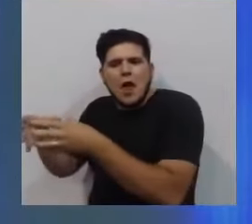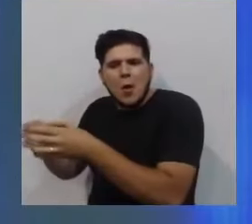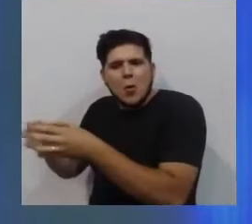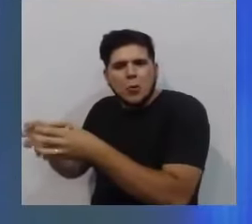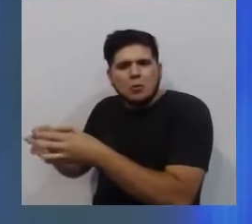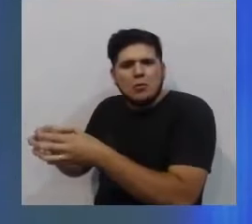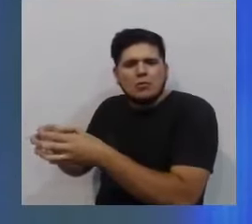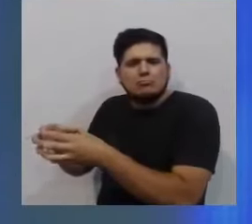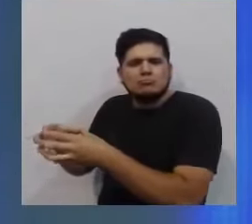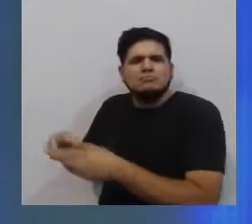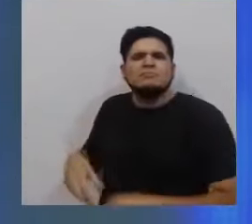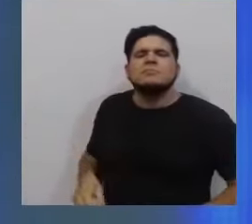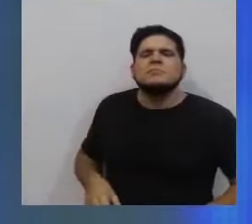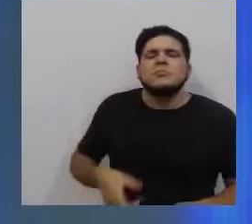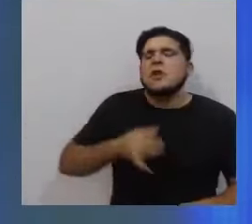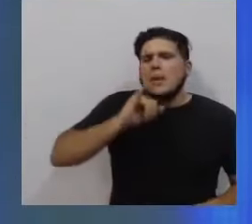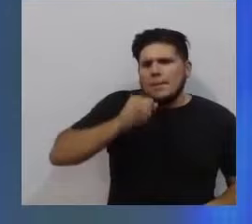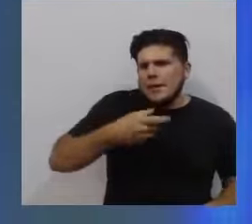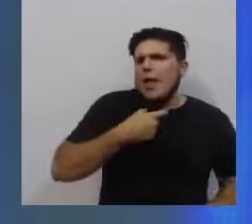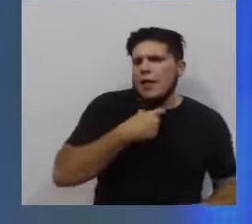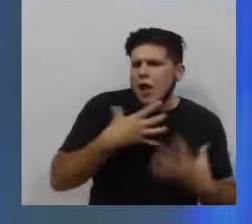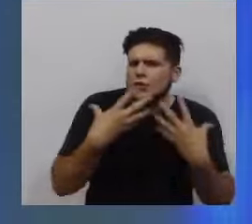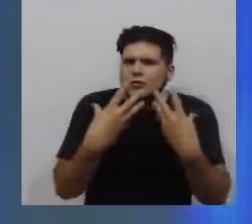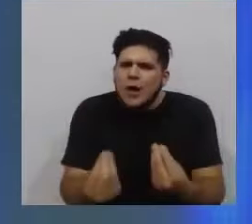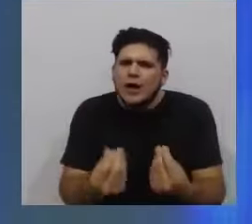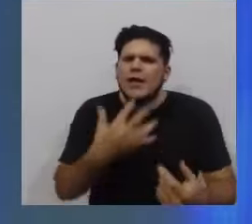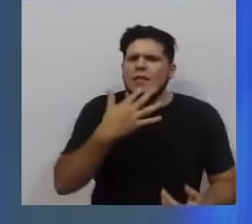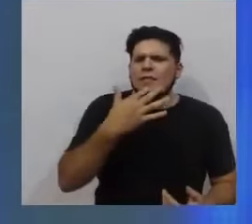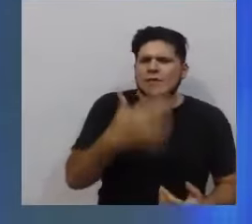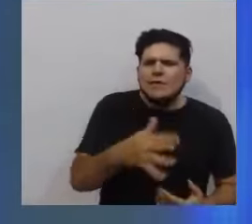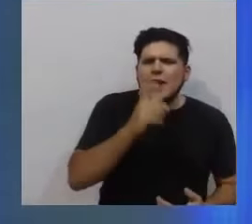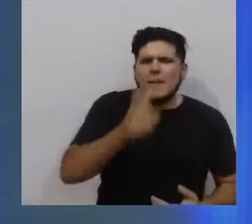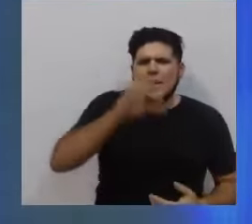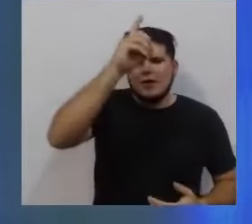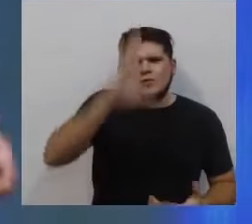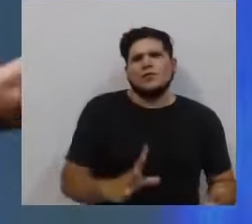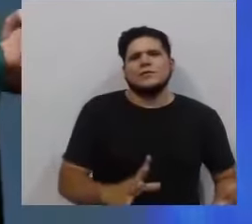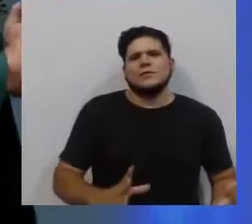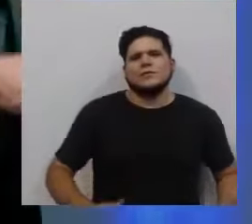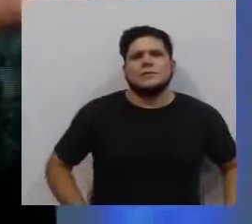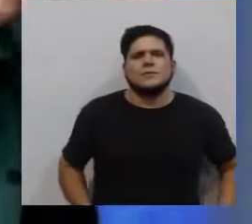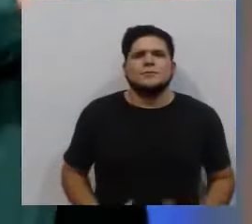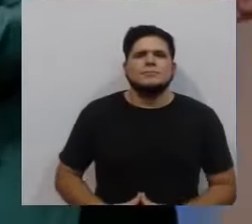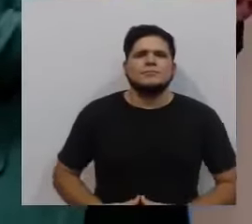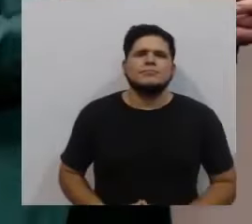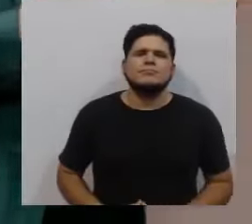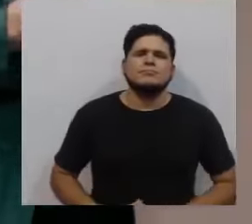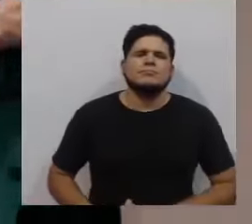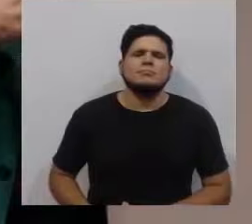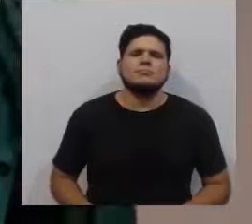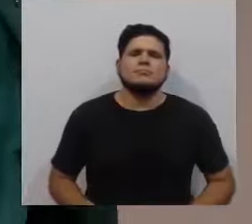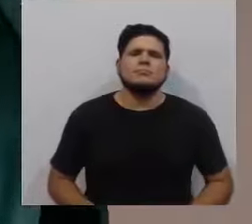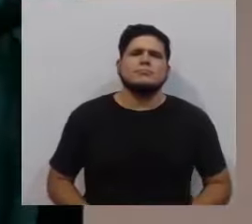es cuestión de días y se ve su gloria manifestarse muchas veces